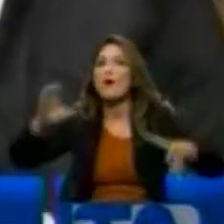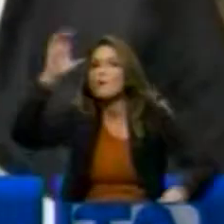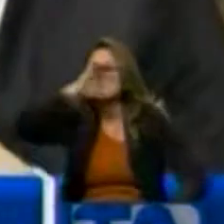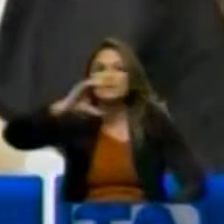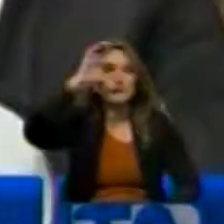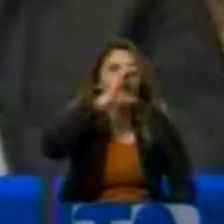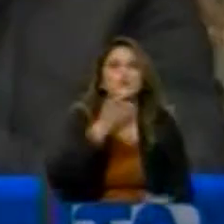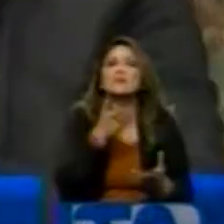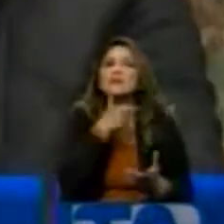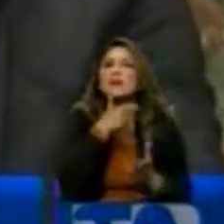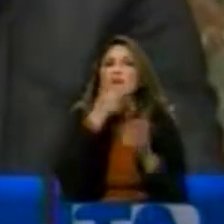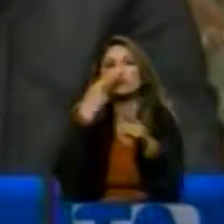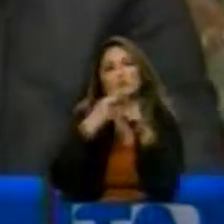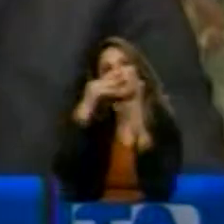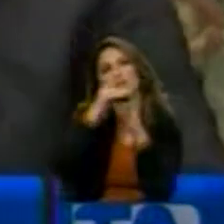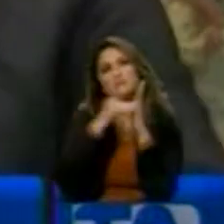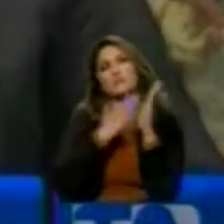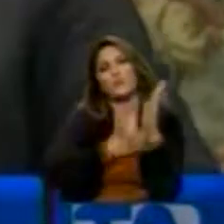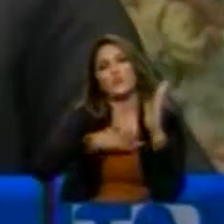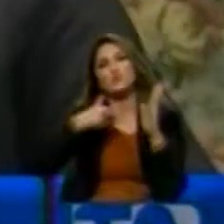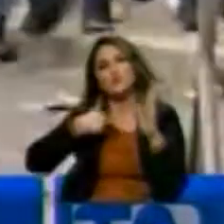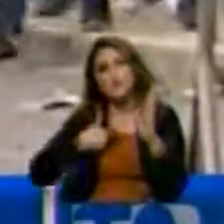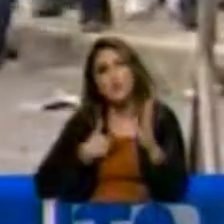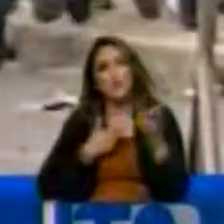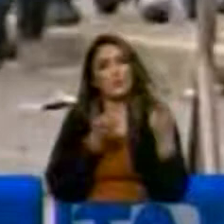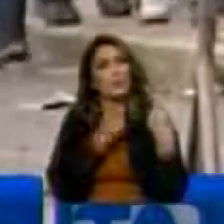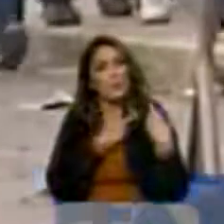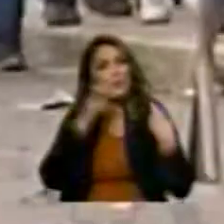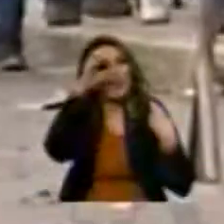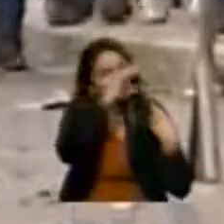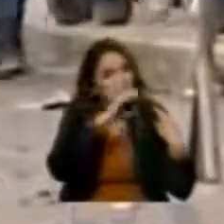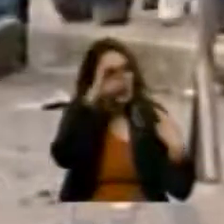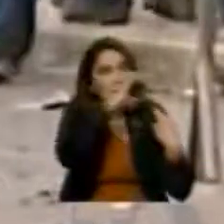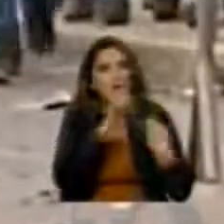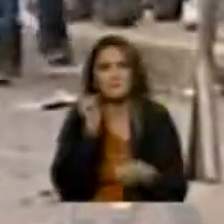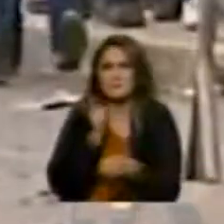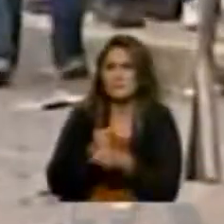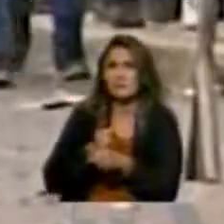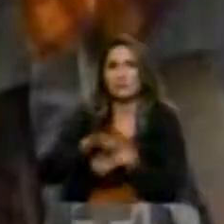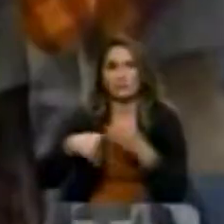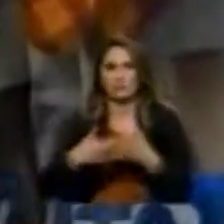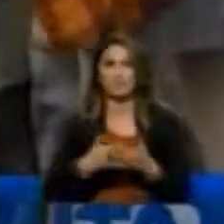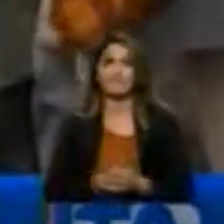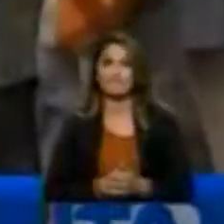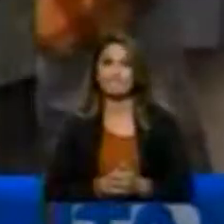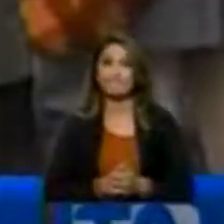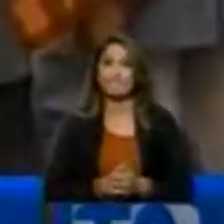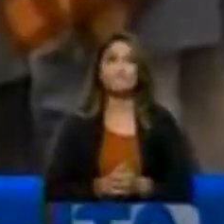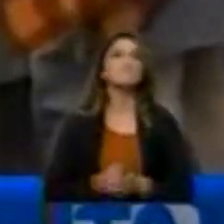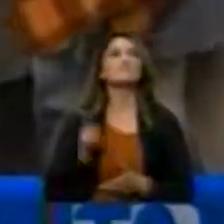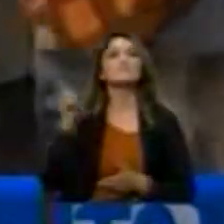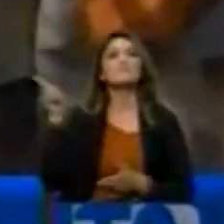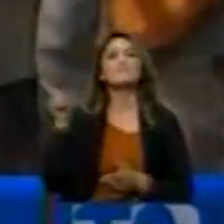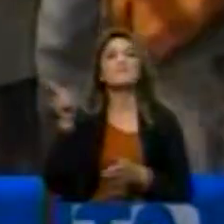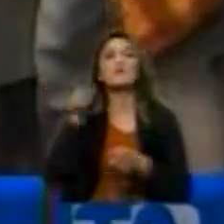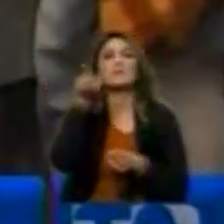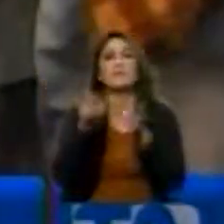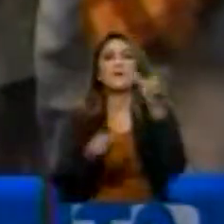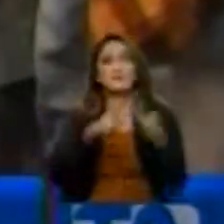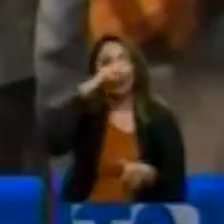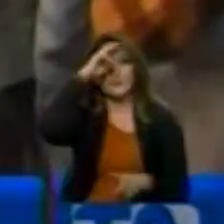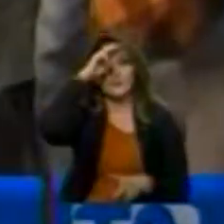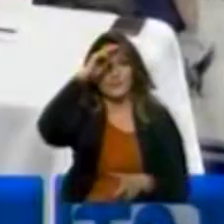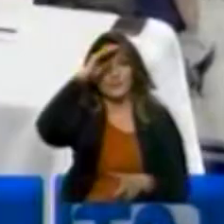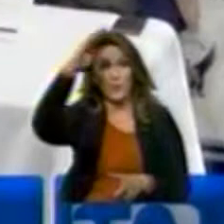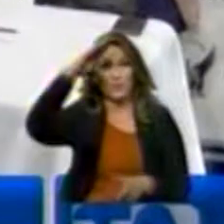desaparecidas para poder activar todos los protocolos de inmediato? Lo que sí se registró fue el secuestro de 202 miembros policiales. Incluso